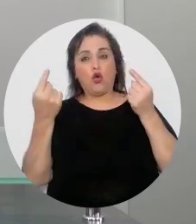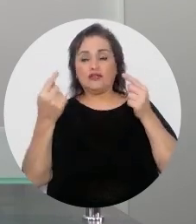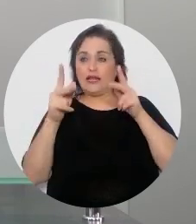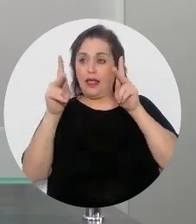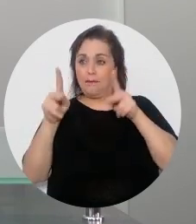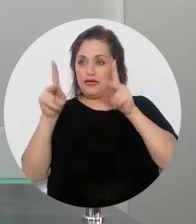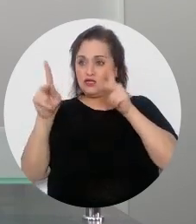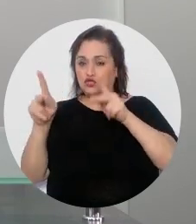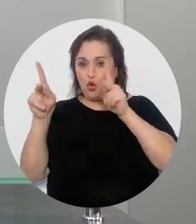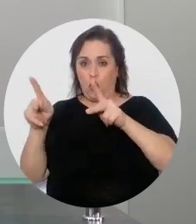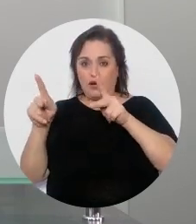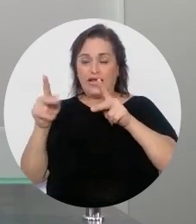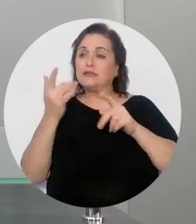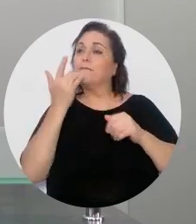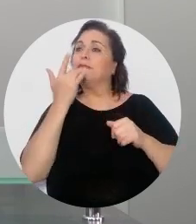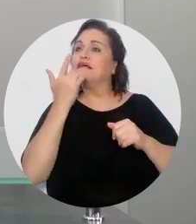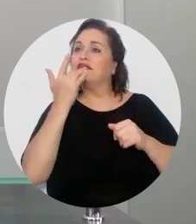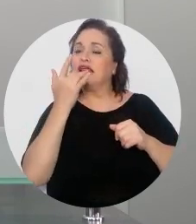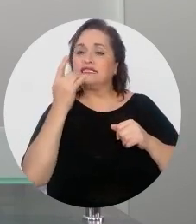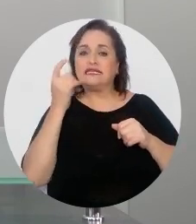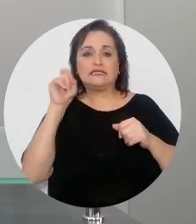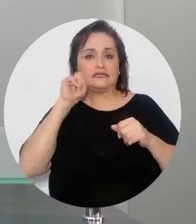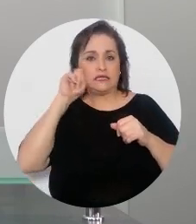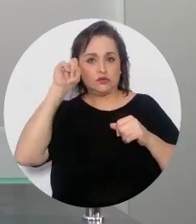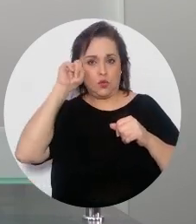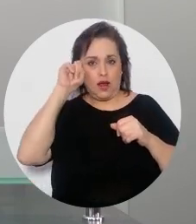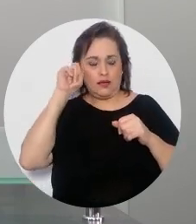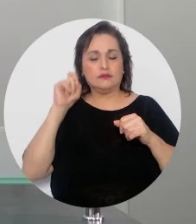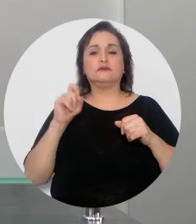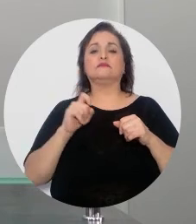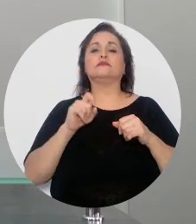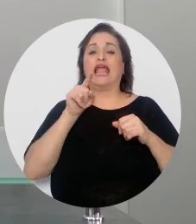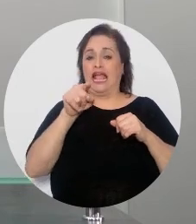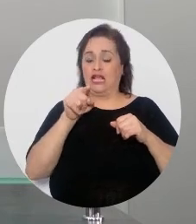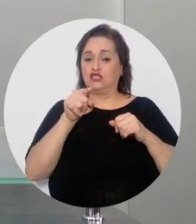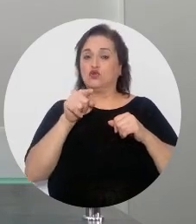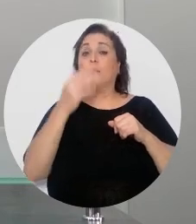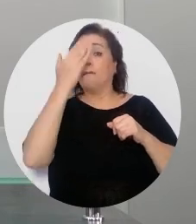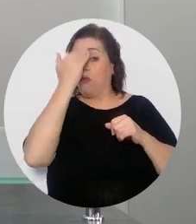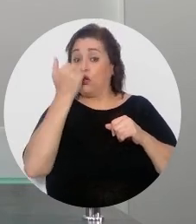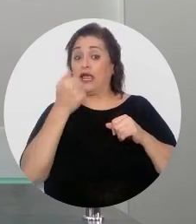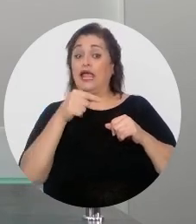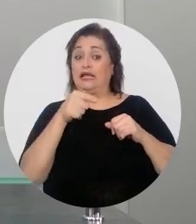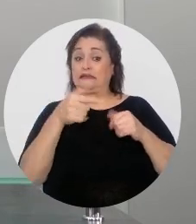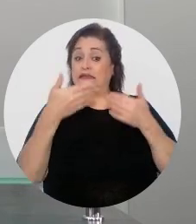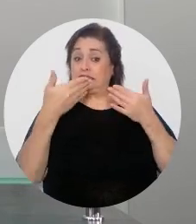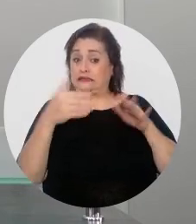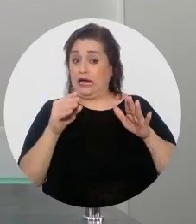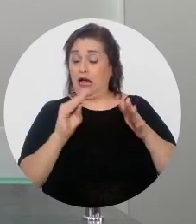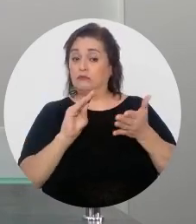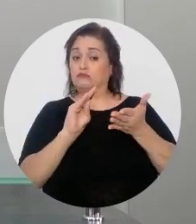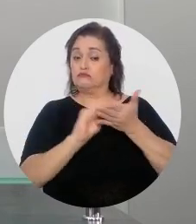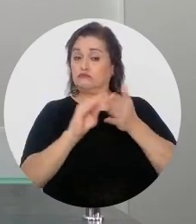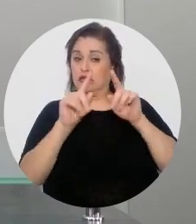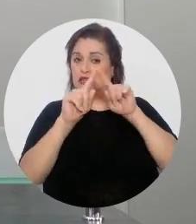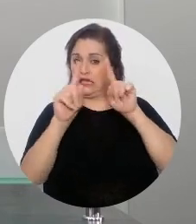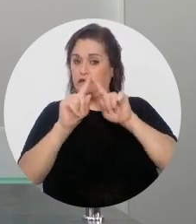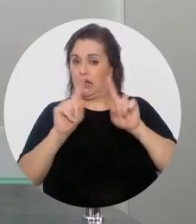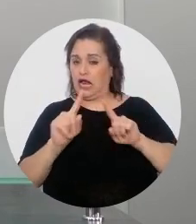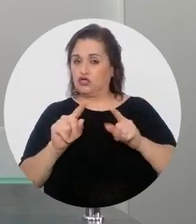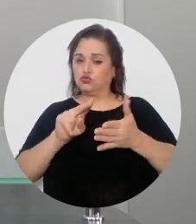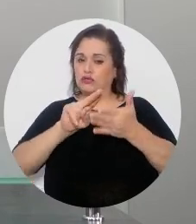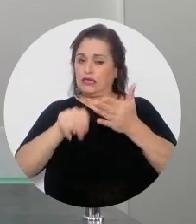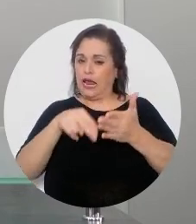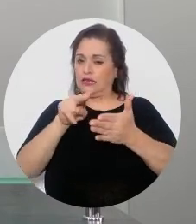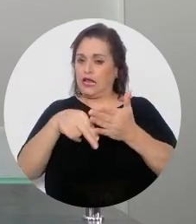religiosos o en contra de personas por sus preferencias sexuales. Esto porque así se encuentra dispuesto